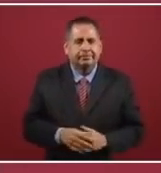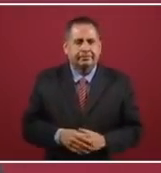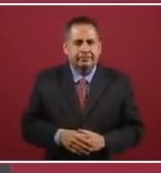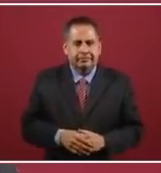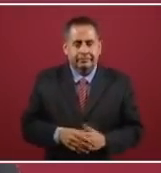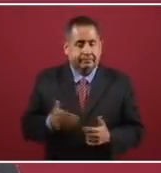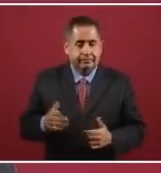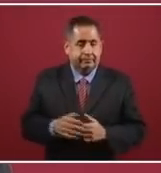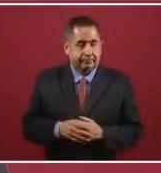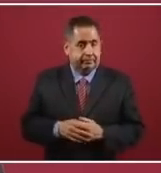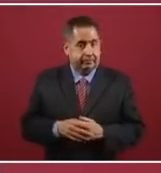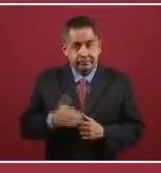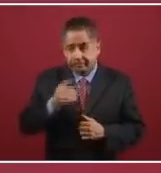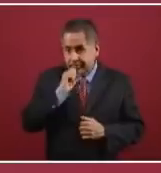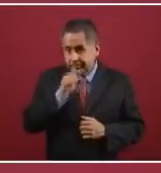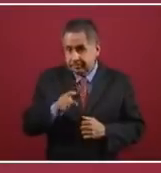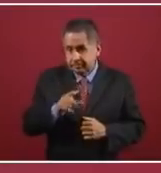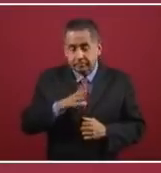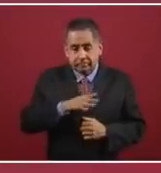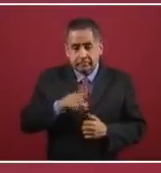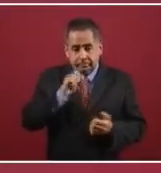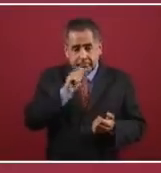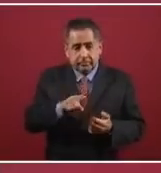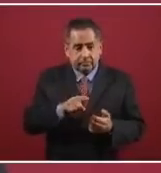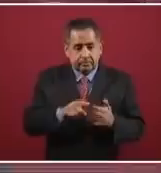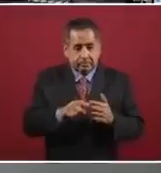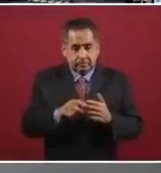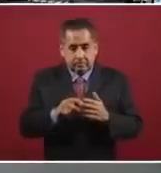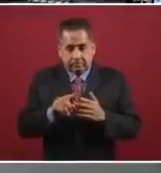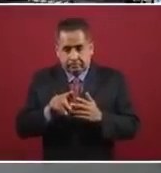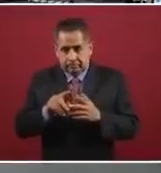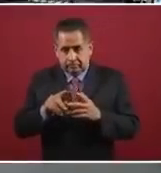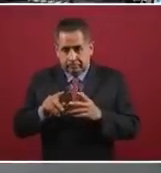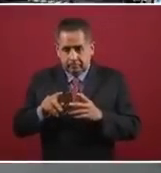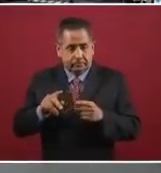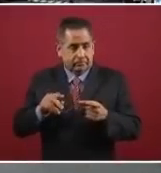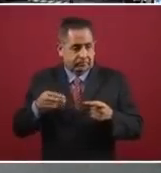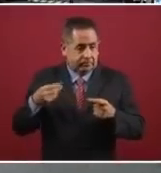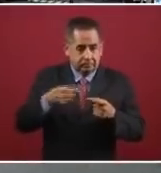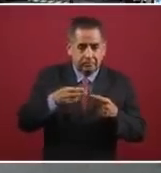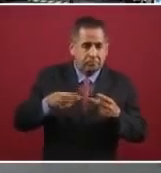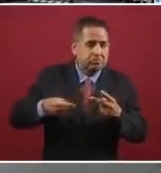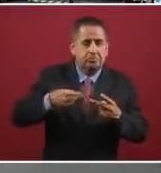e incluso ahí mismo estaba la réplica, venía otra